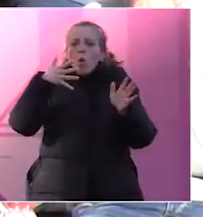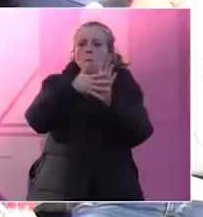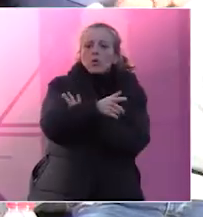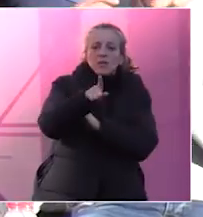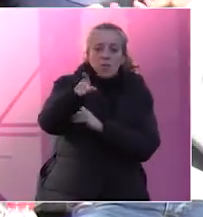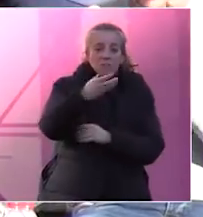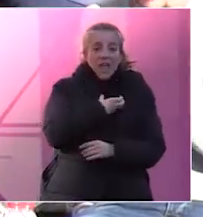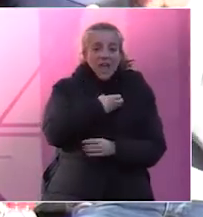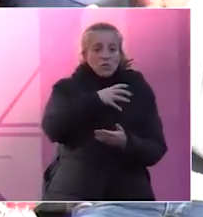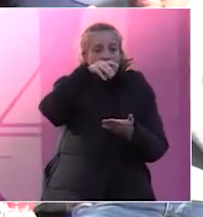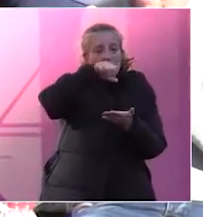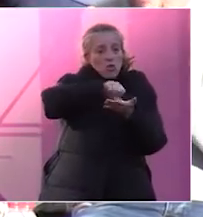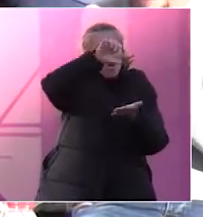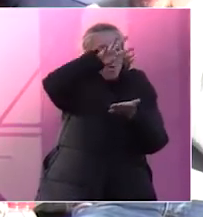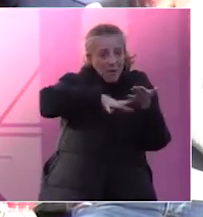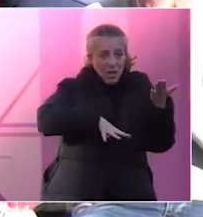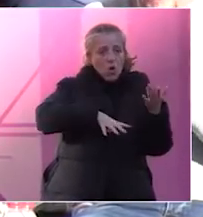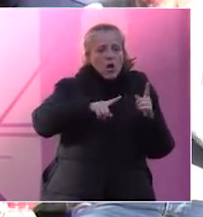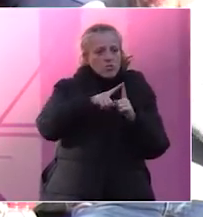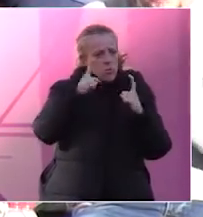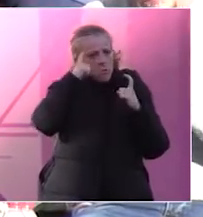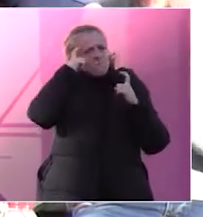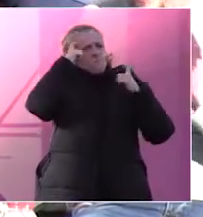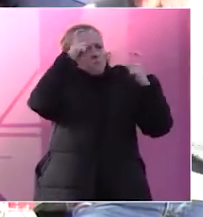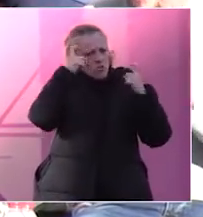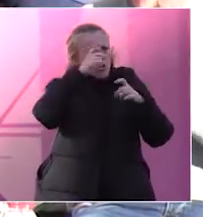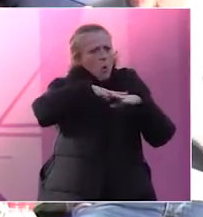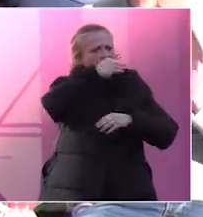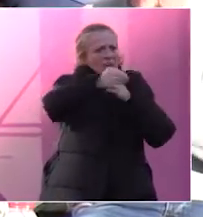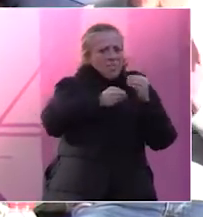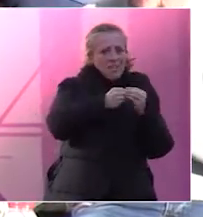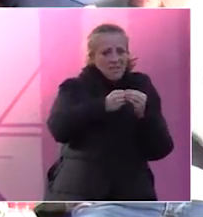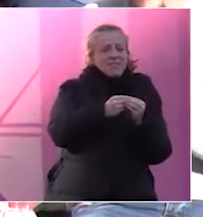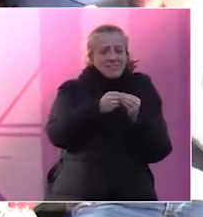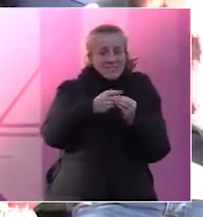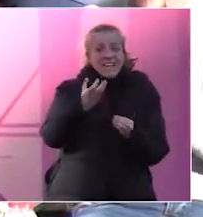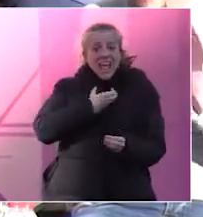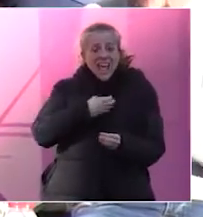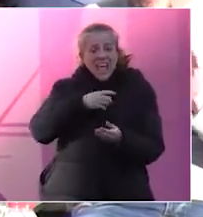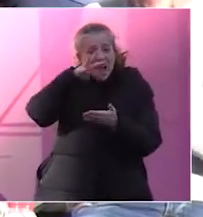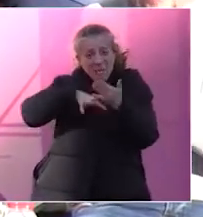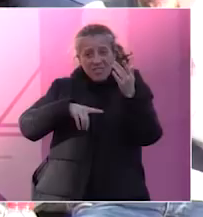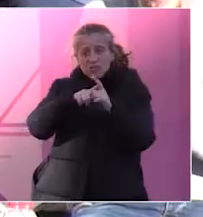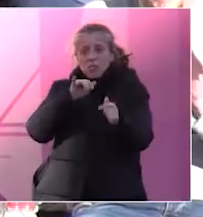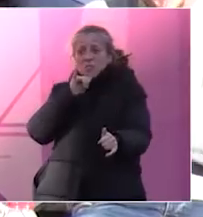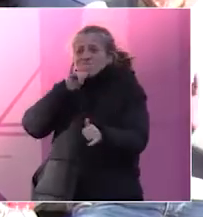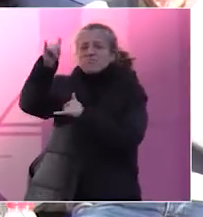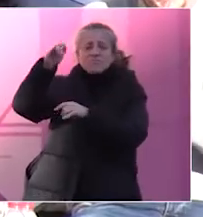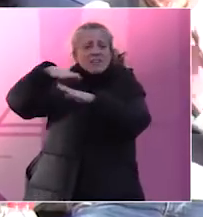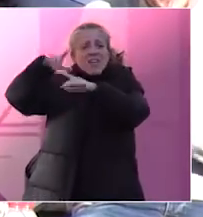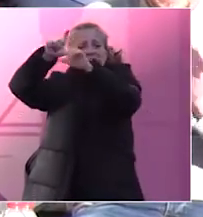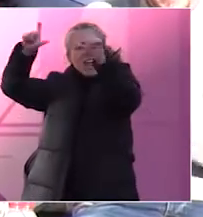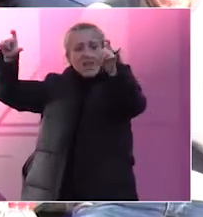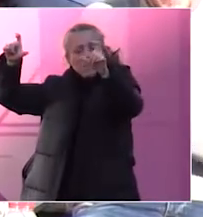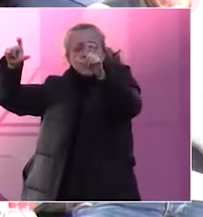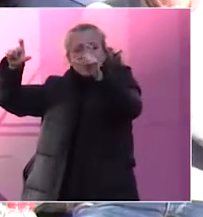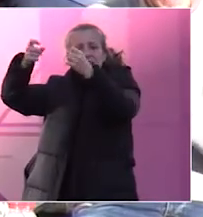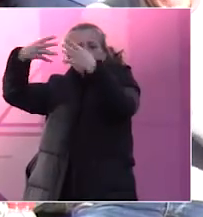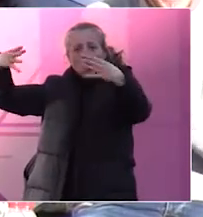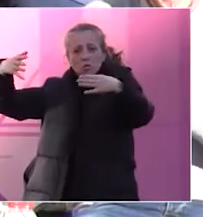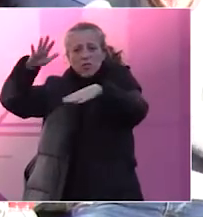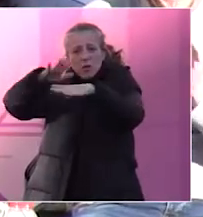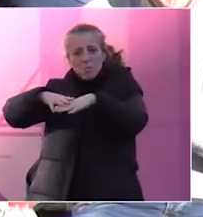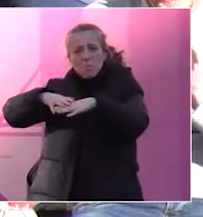atreve a hacer lo que otros no se atreven a hacer, poner una multa a Endesa por cortar la luz y la calefacción a los ciudadanos de